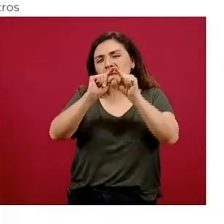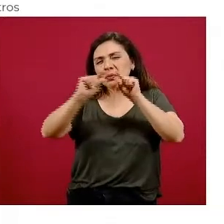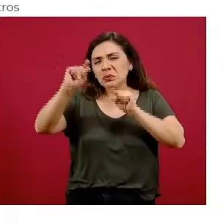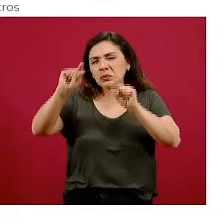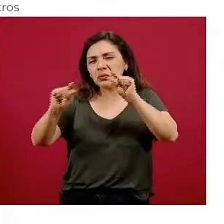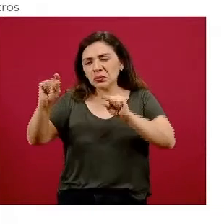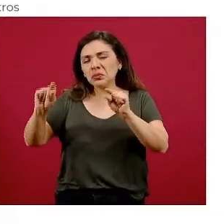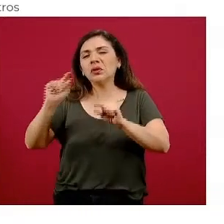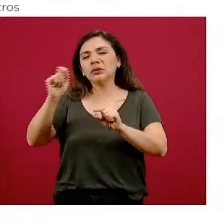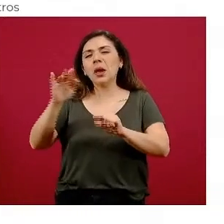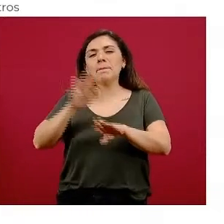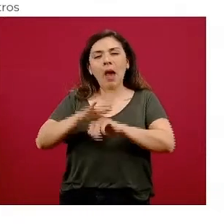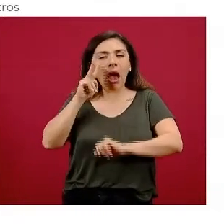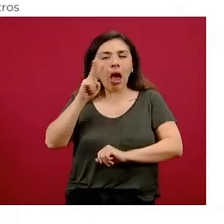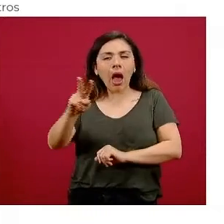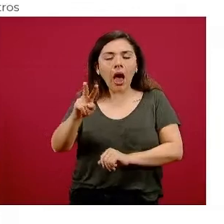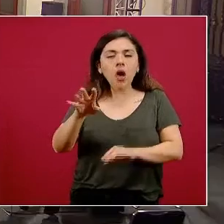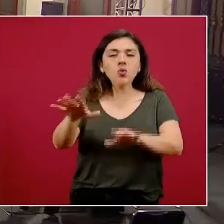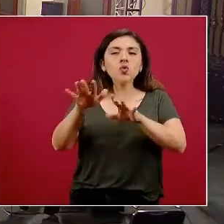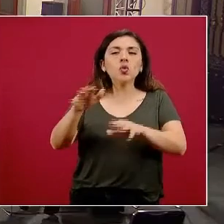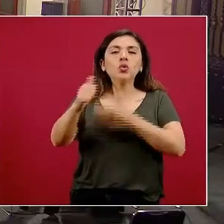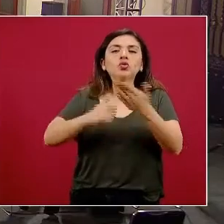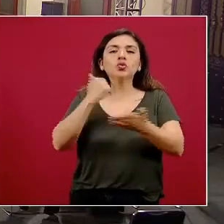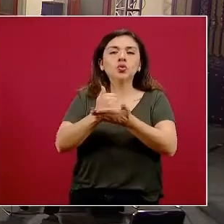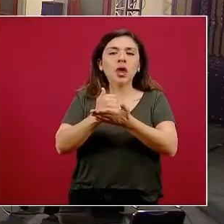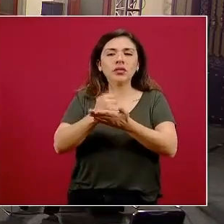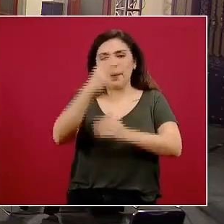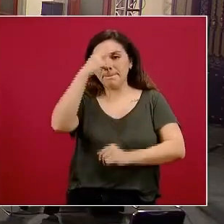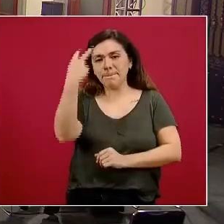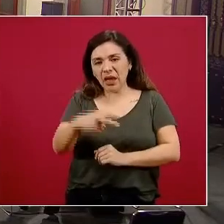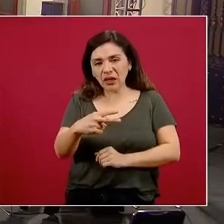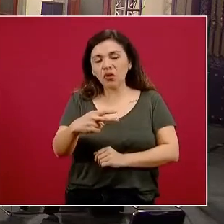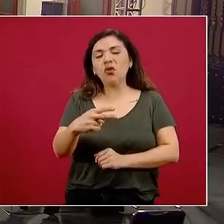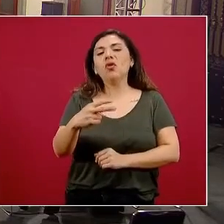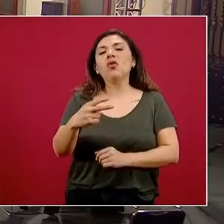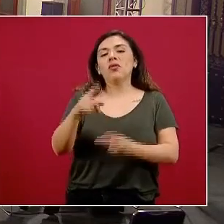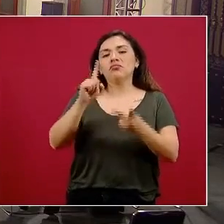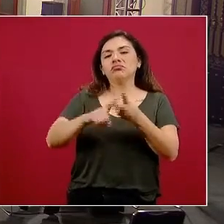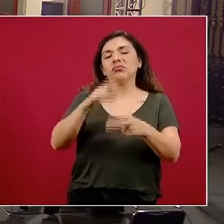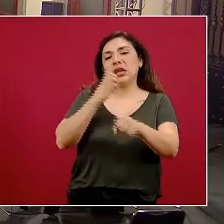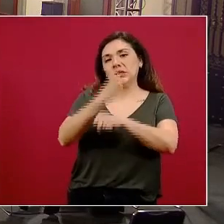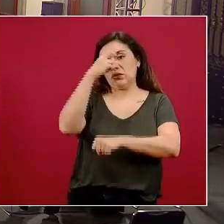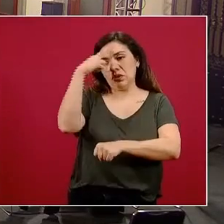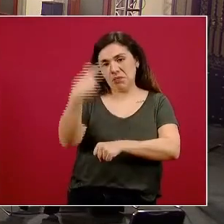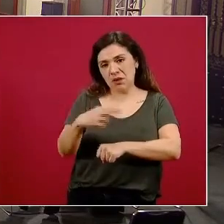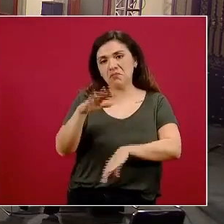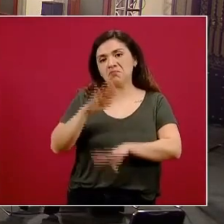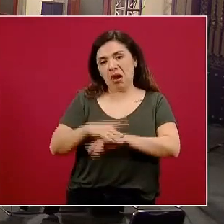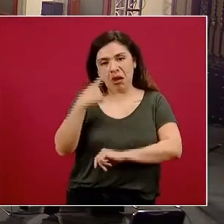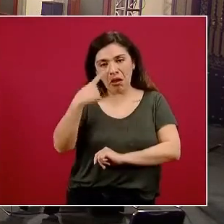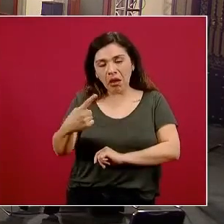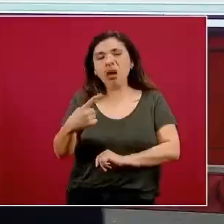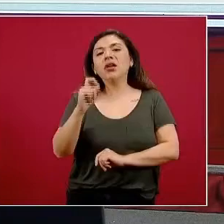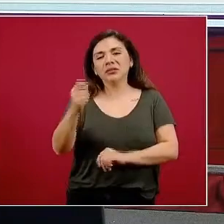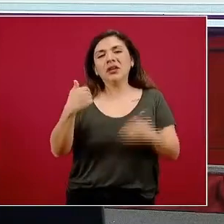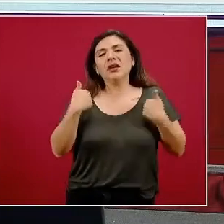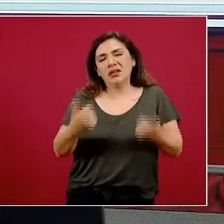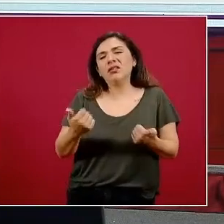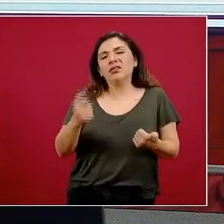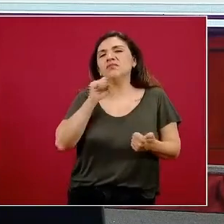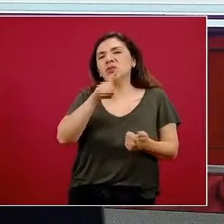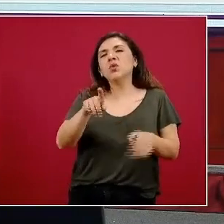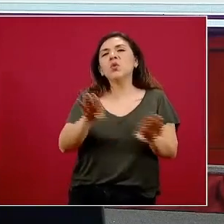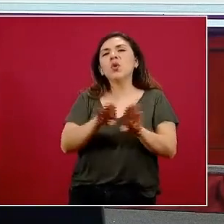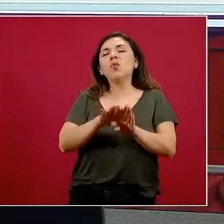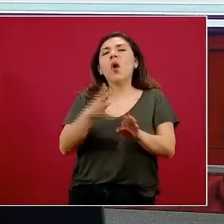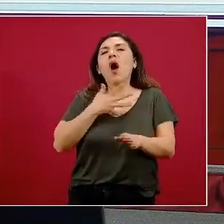son lógicamente más apreciables en la Ciudad de México y en el Estado de México. Volvemos nuevamente al tema